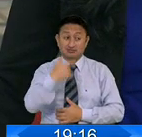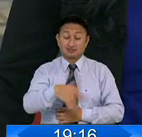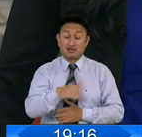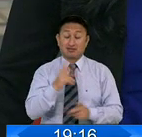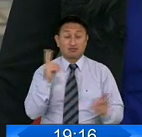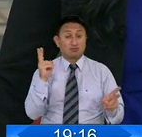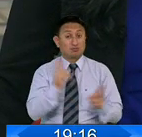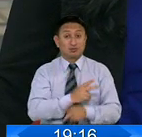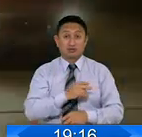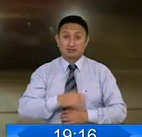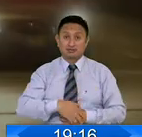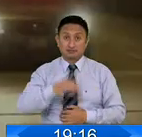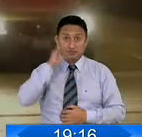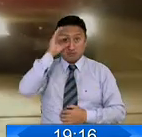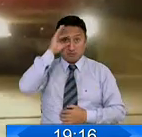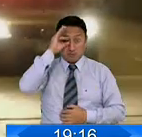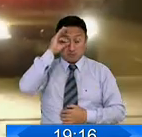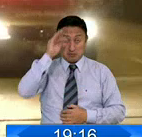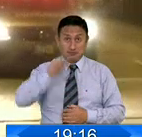crítico.